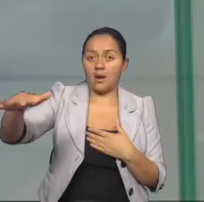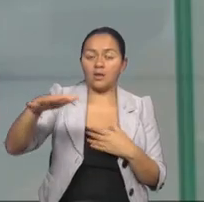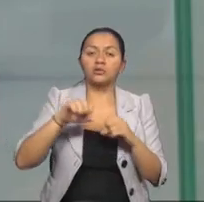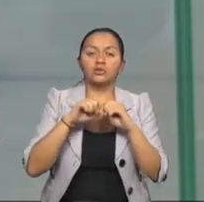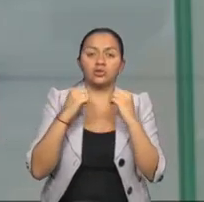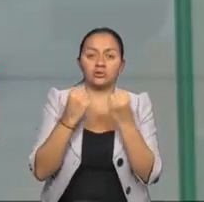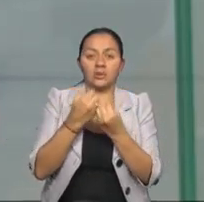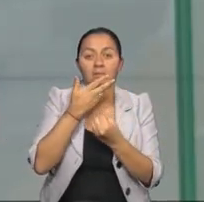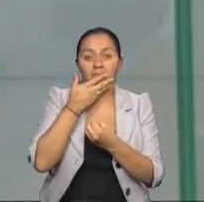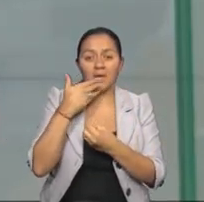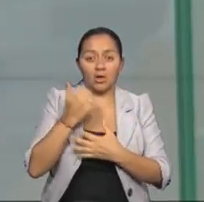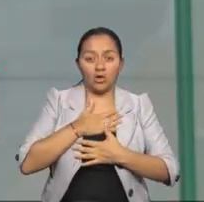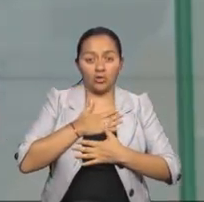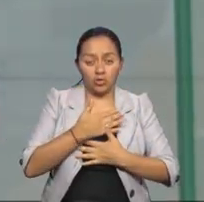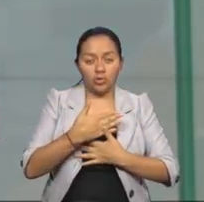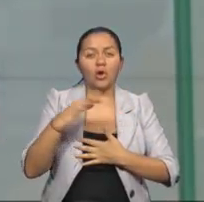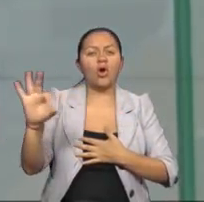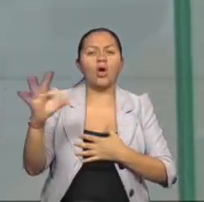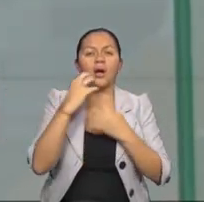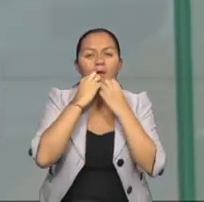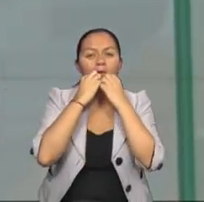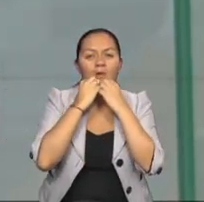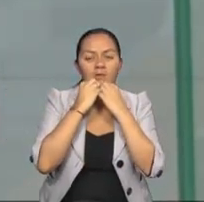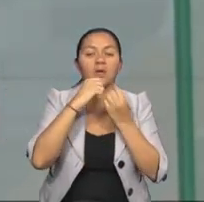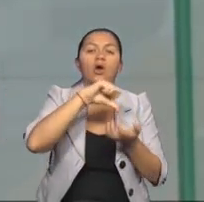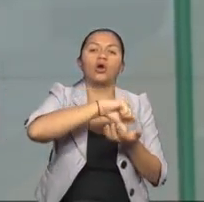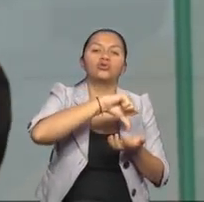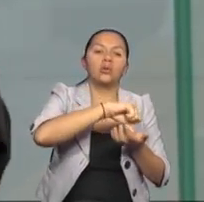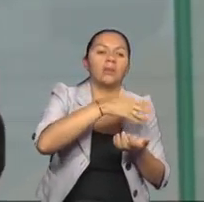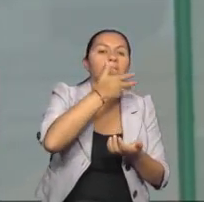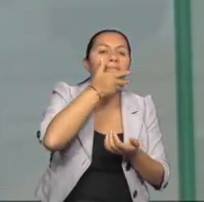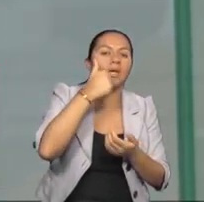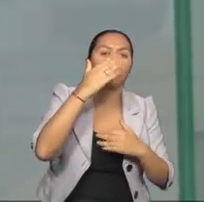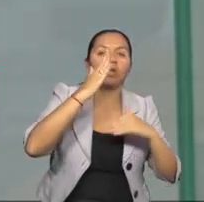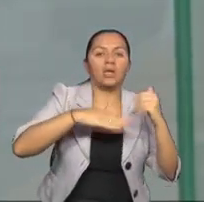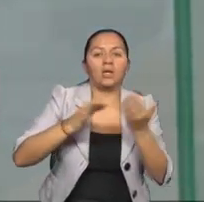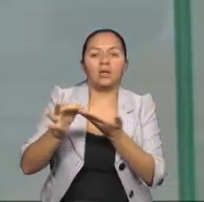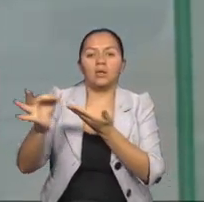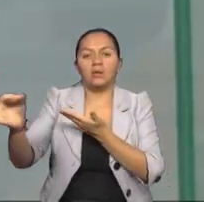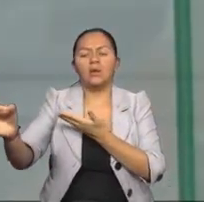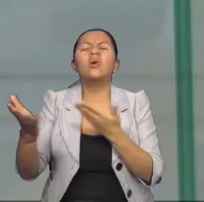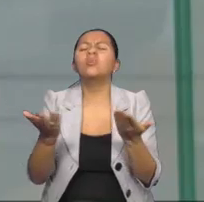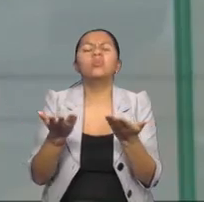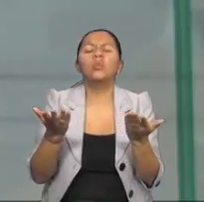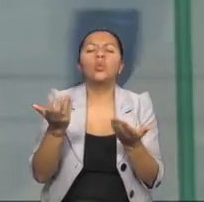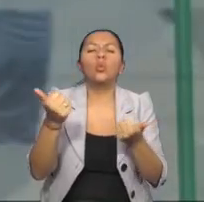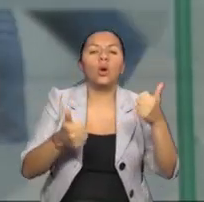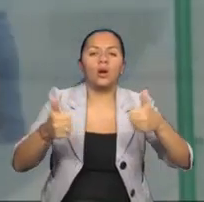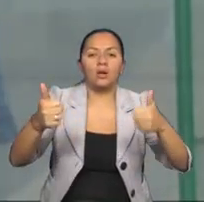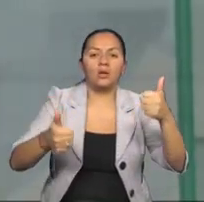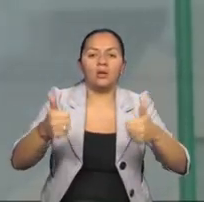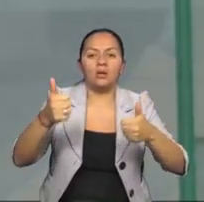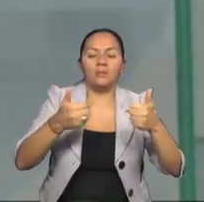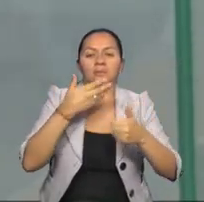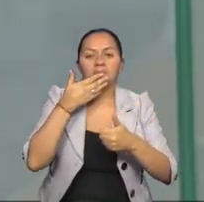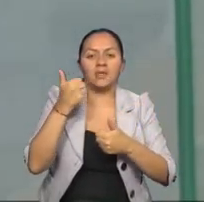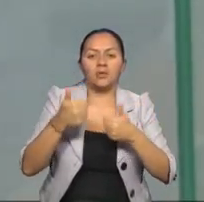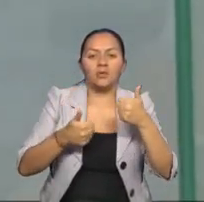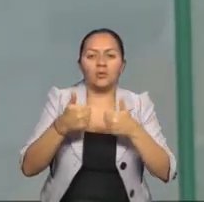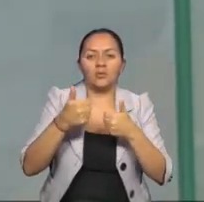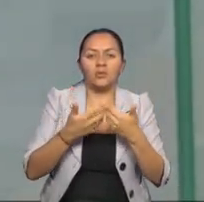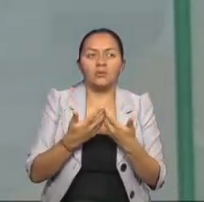para ser más solidaria o no o las ciudades a veces como que se individualiza pero en el área rural es más